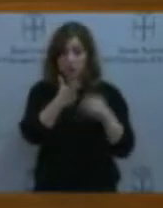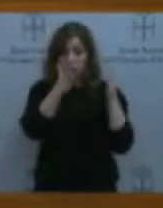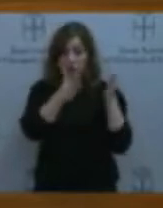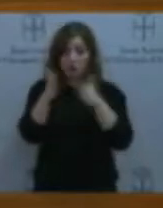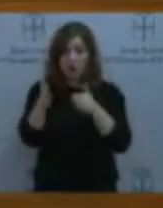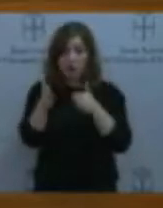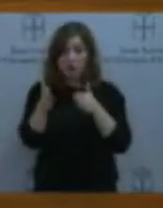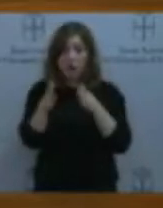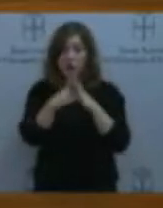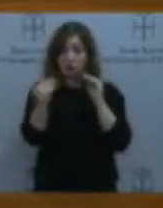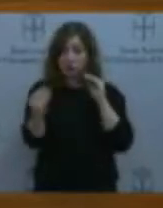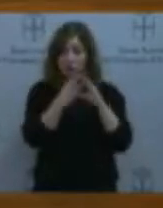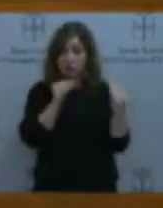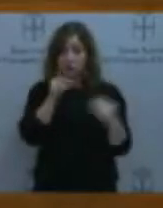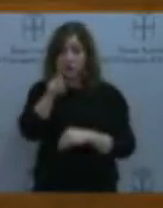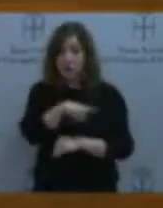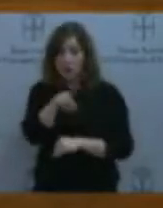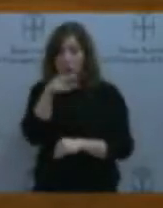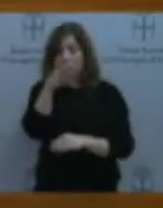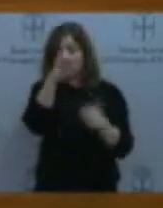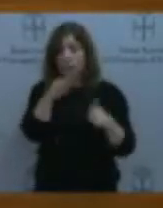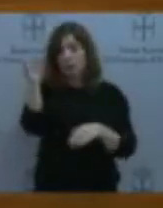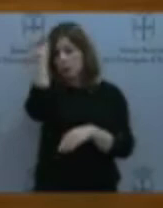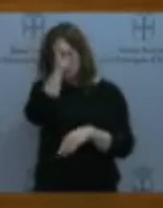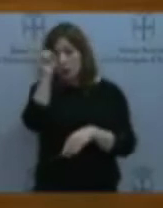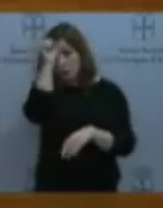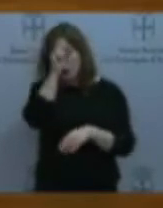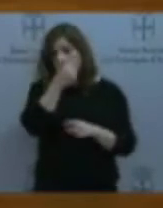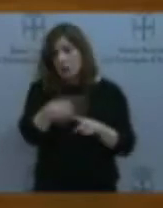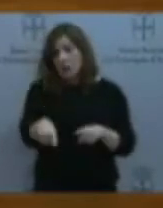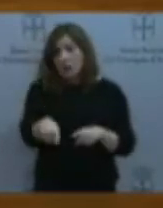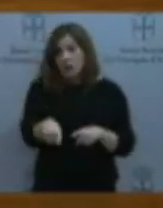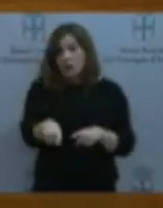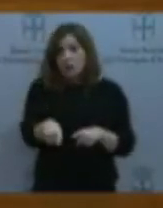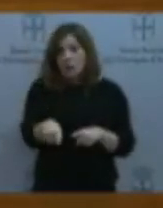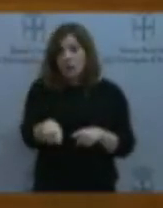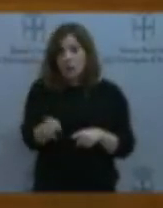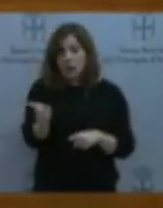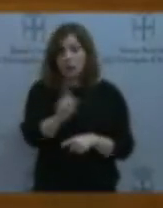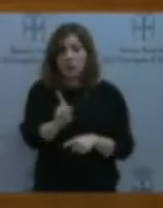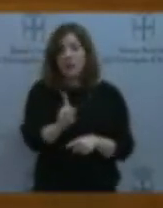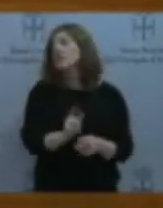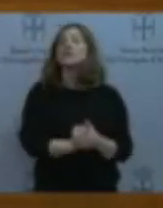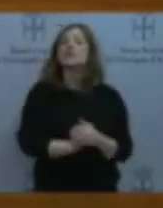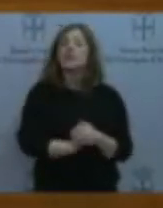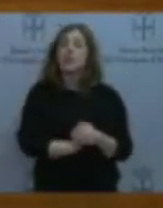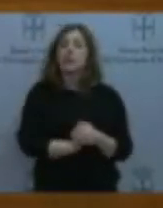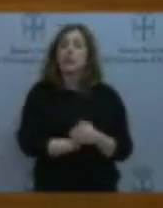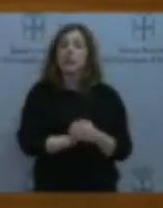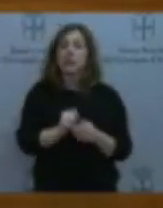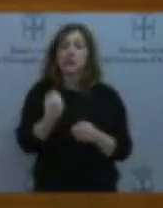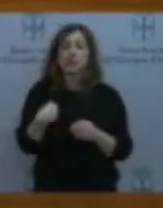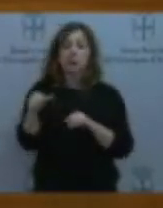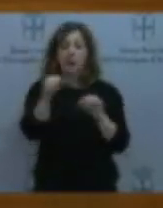sintonía, porque ustedes tienen una posición en Cataluña que no es la que parece que defiende este